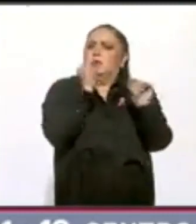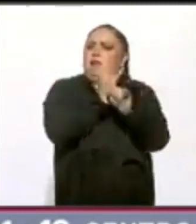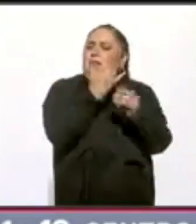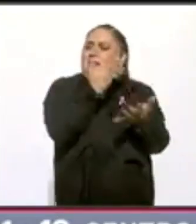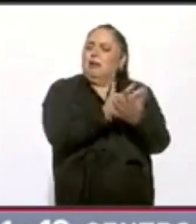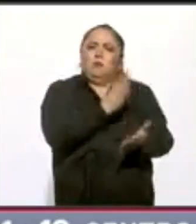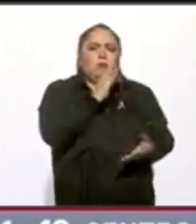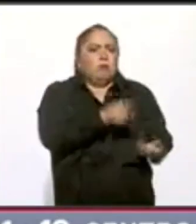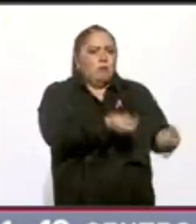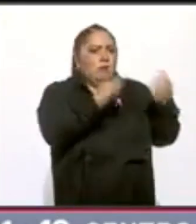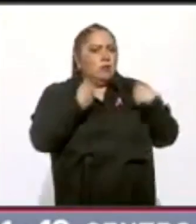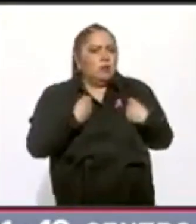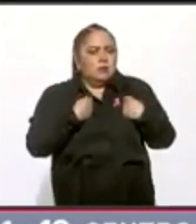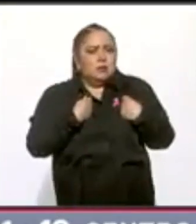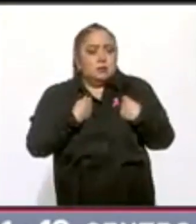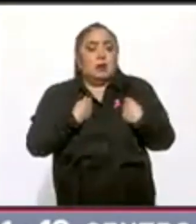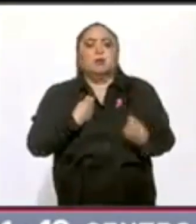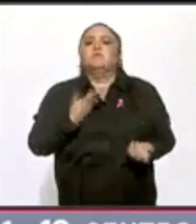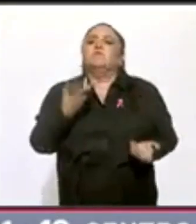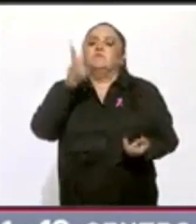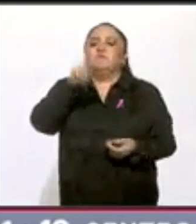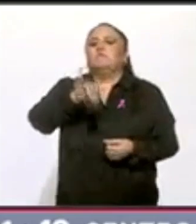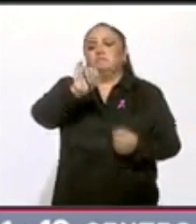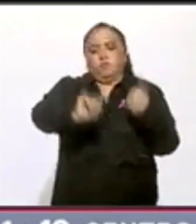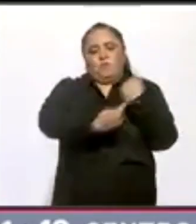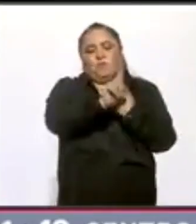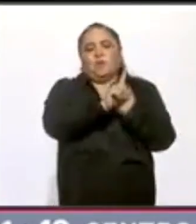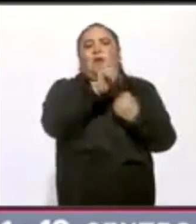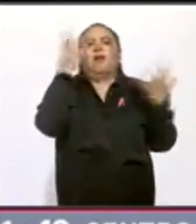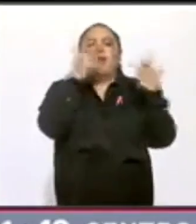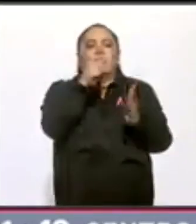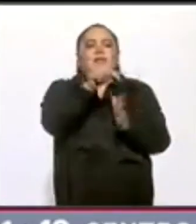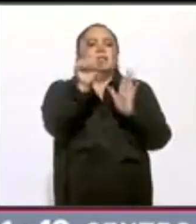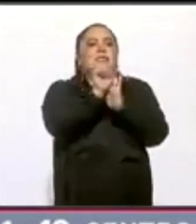digital. Y en efecto, había un problema en el sistema.